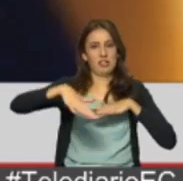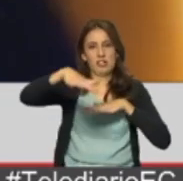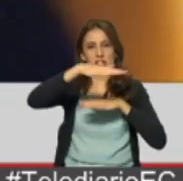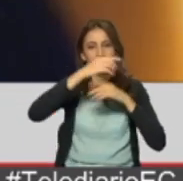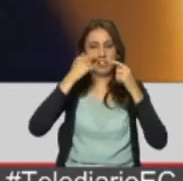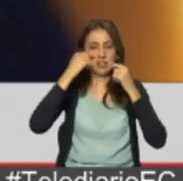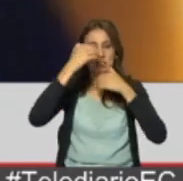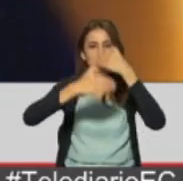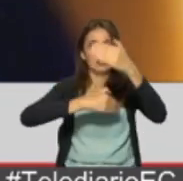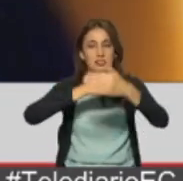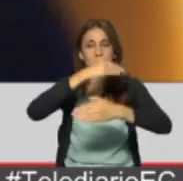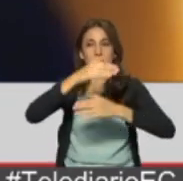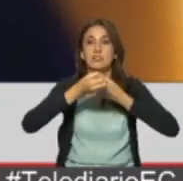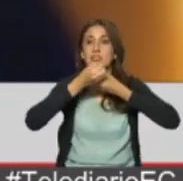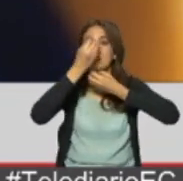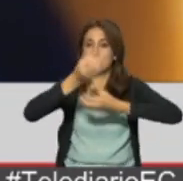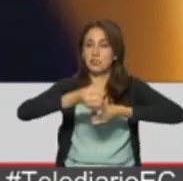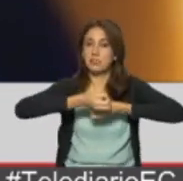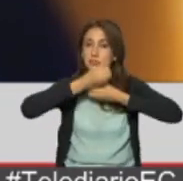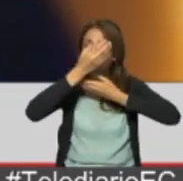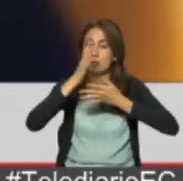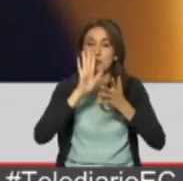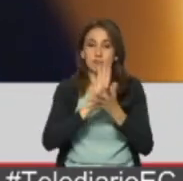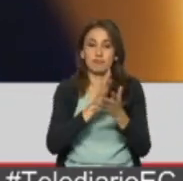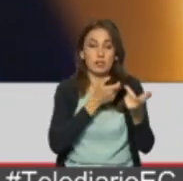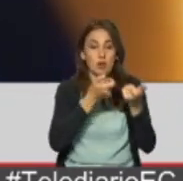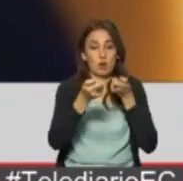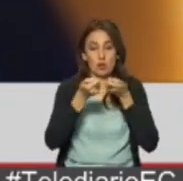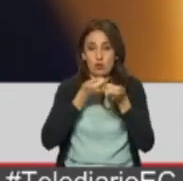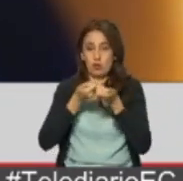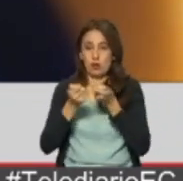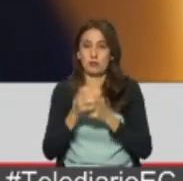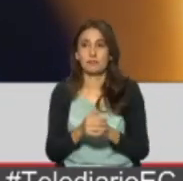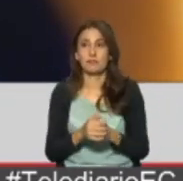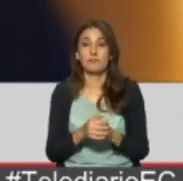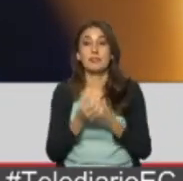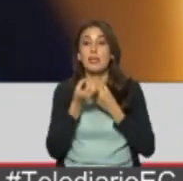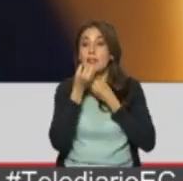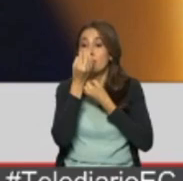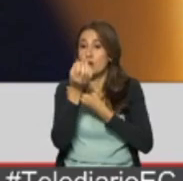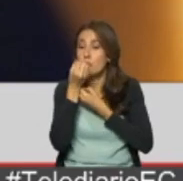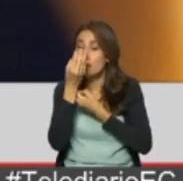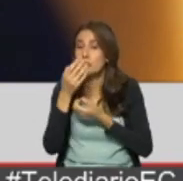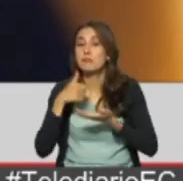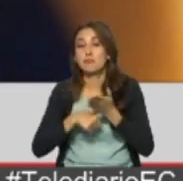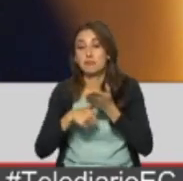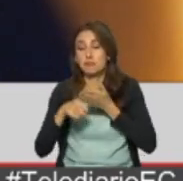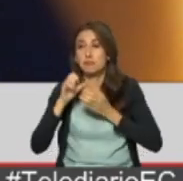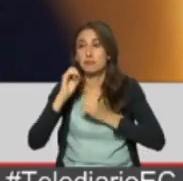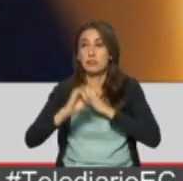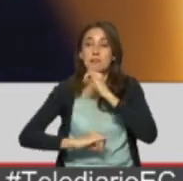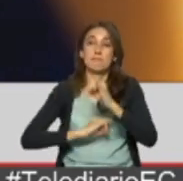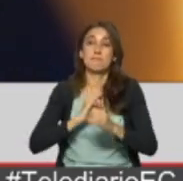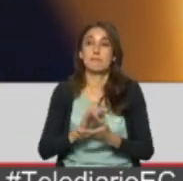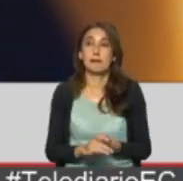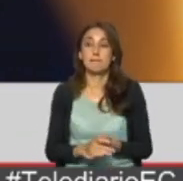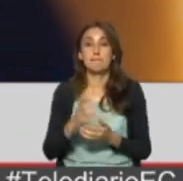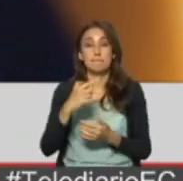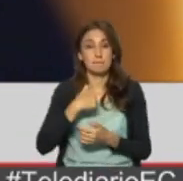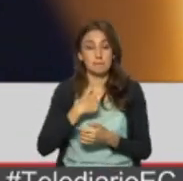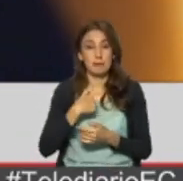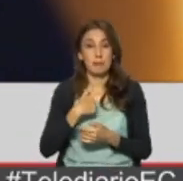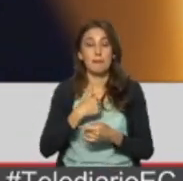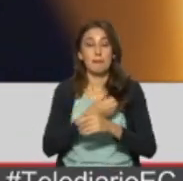con profesionalidad esta información para no causar pánico. Y la información que nos proporciona la Cancillería China es consistente. Yo te quería